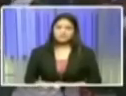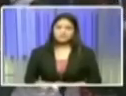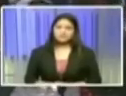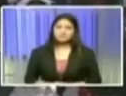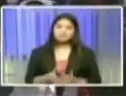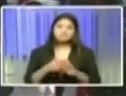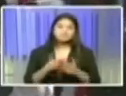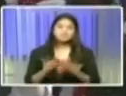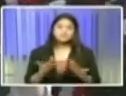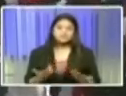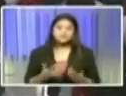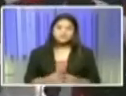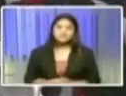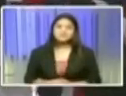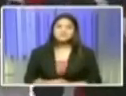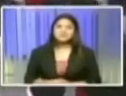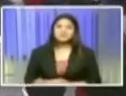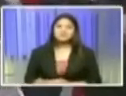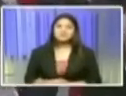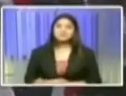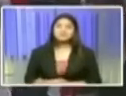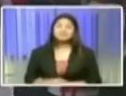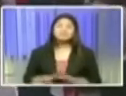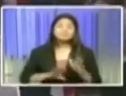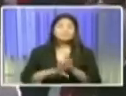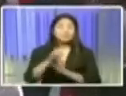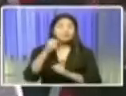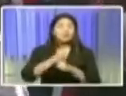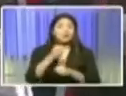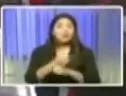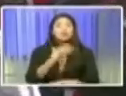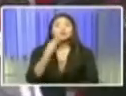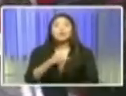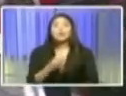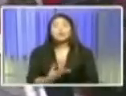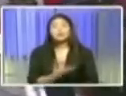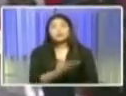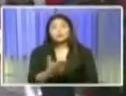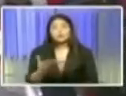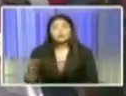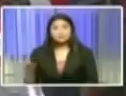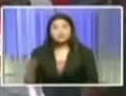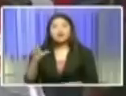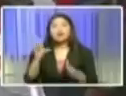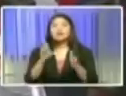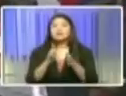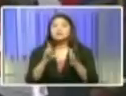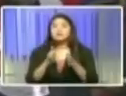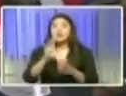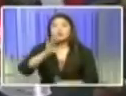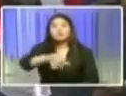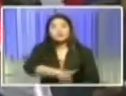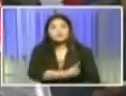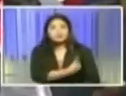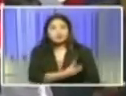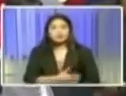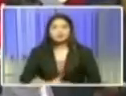Así que son las grandes tareas de la juventud liceísta